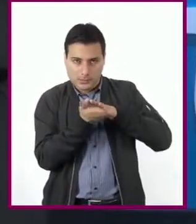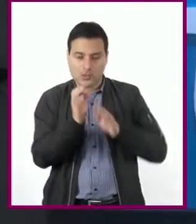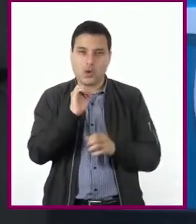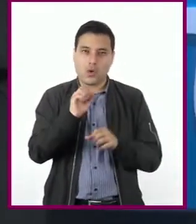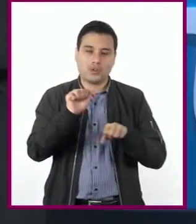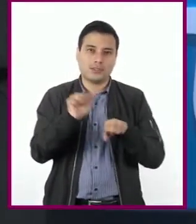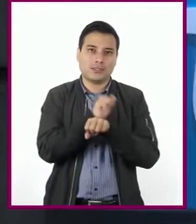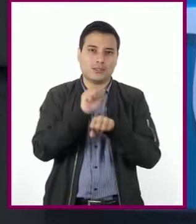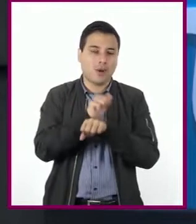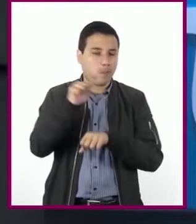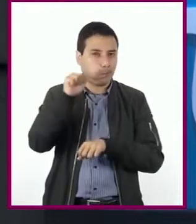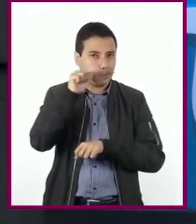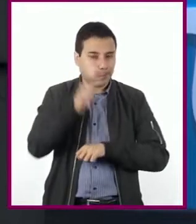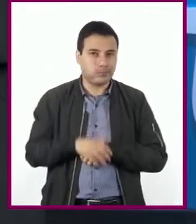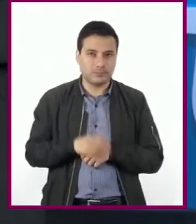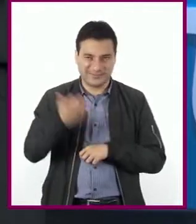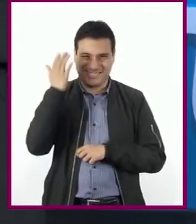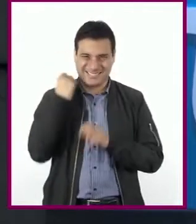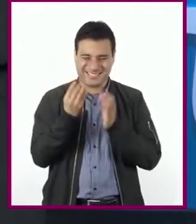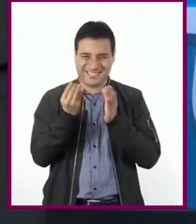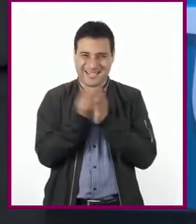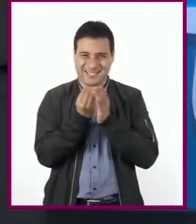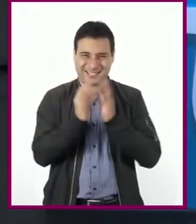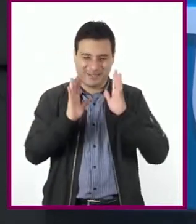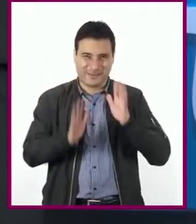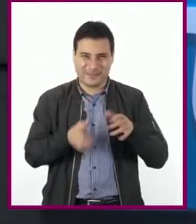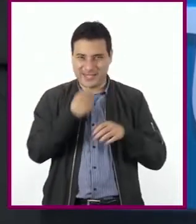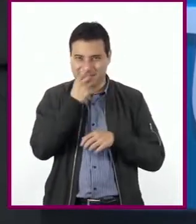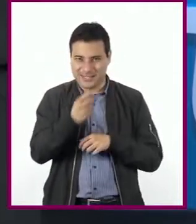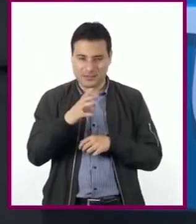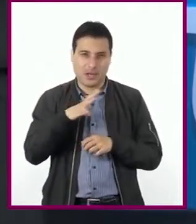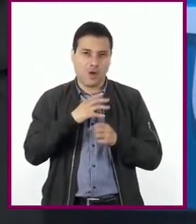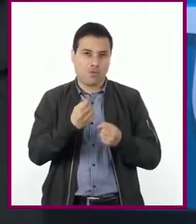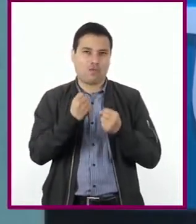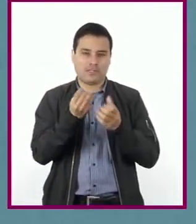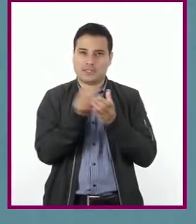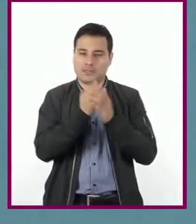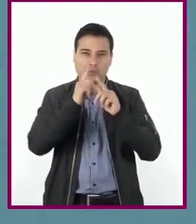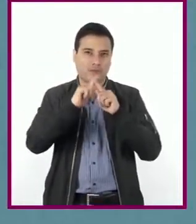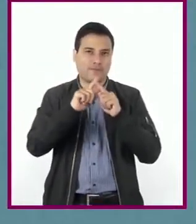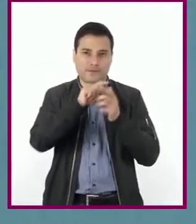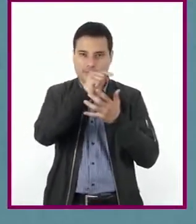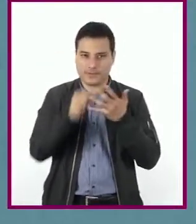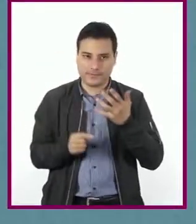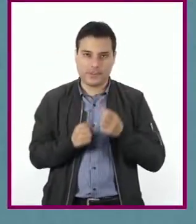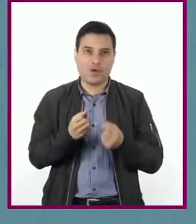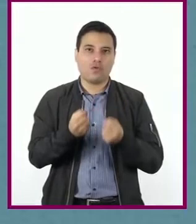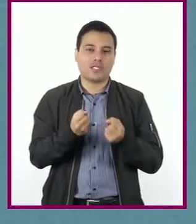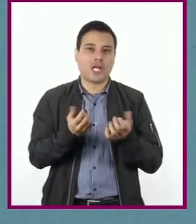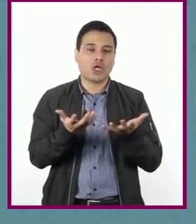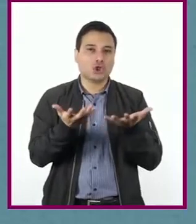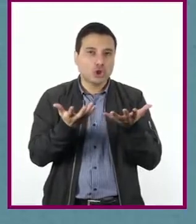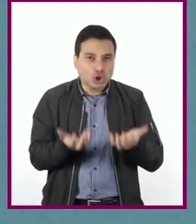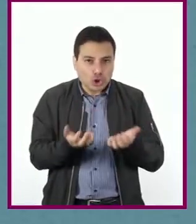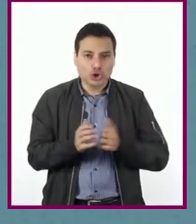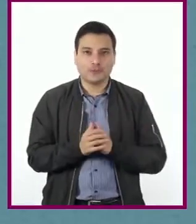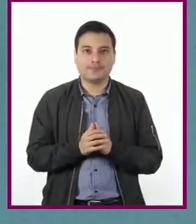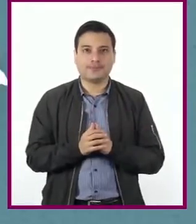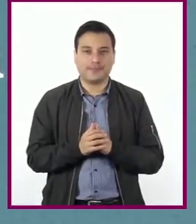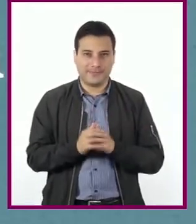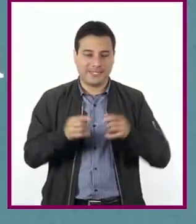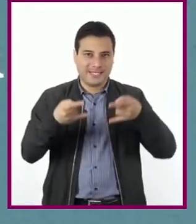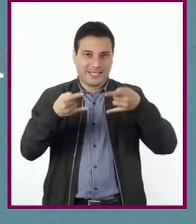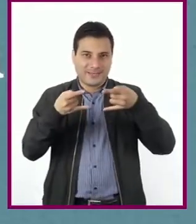automóviles. Como vimos en la sesión anterior, existen muchos tipos de fuerzas, por ejemplo, la fuerza de gravedad, la fuerza